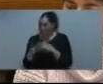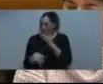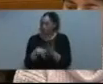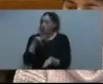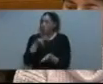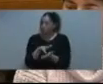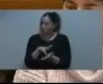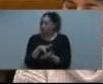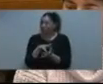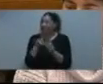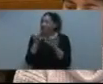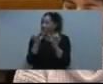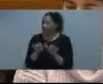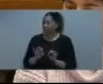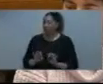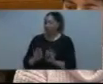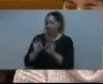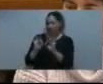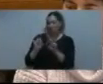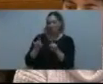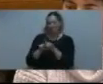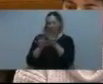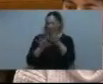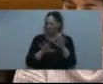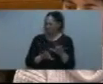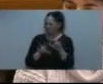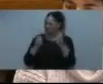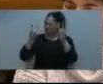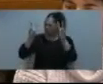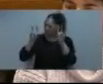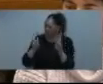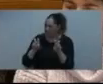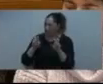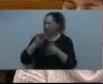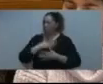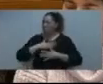sigue es esta, le puedo asegurar que no va a hacer demagogia, con un tema que primero es